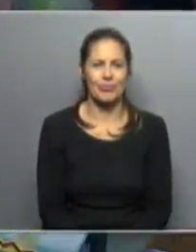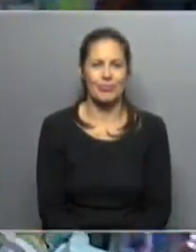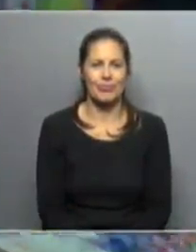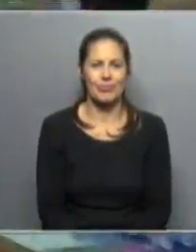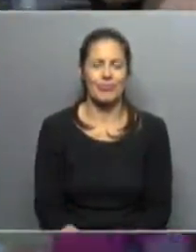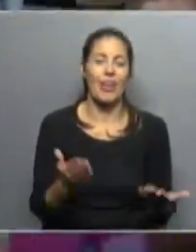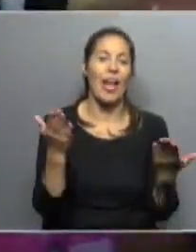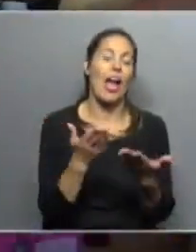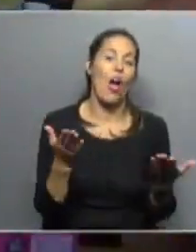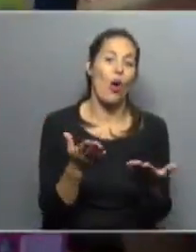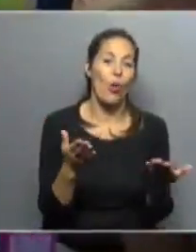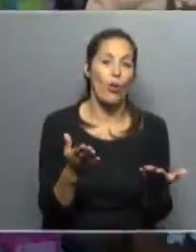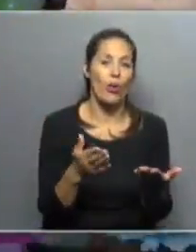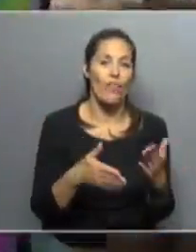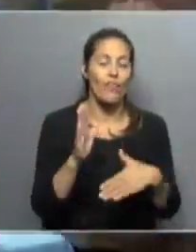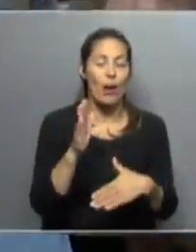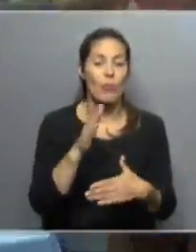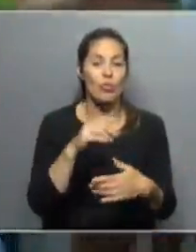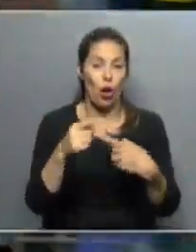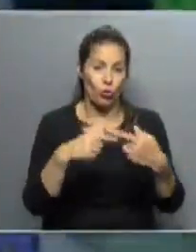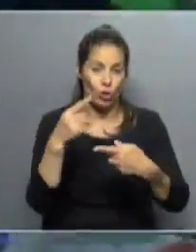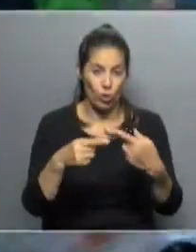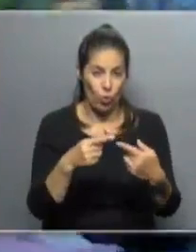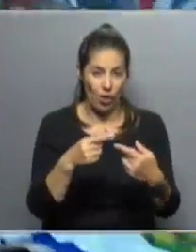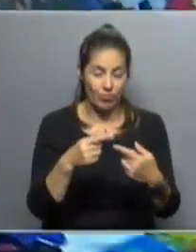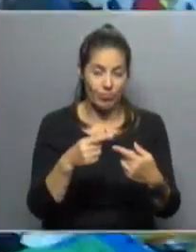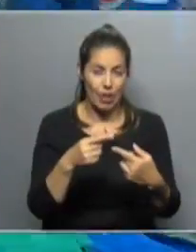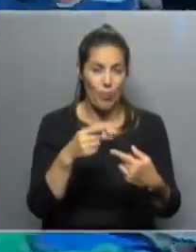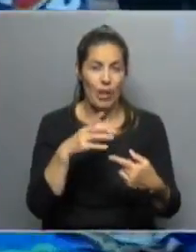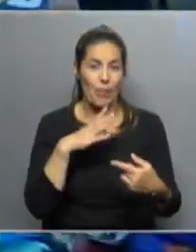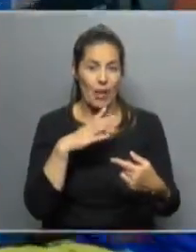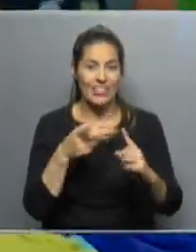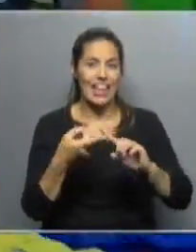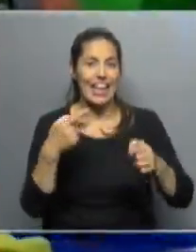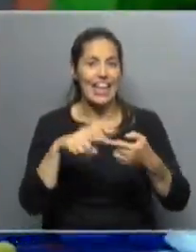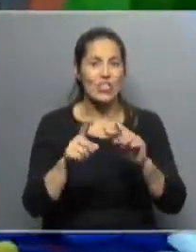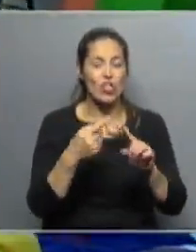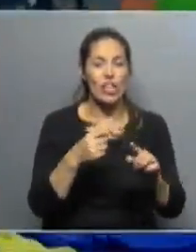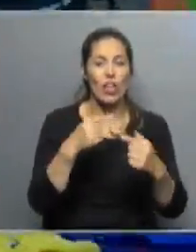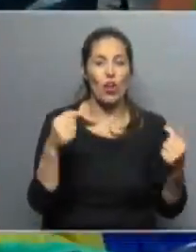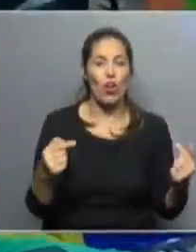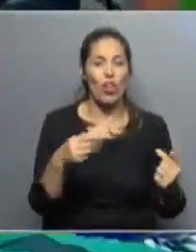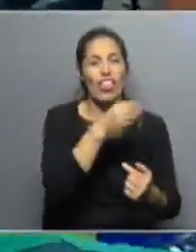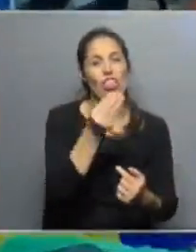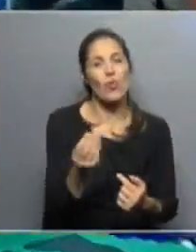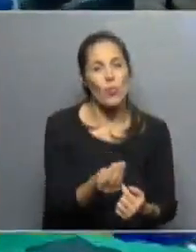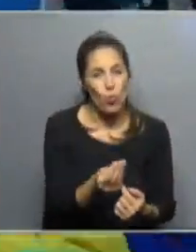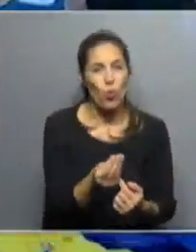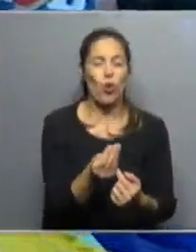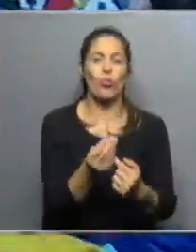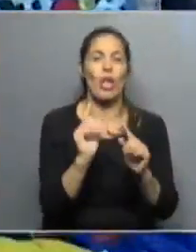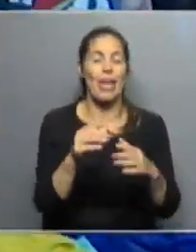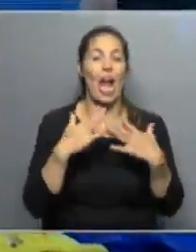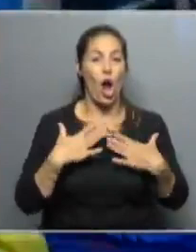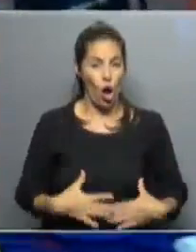Bueno, ahora vamos a otra parte que tiene más que ver con todo lo que son dibujitos y, bueno, también